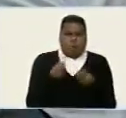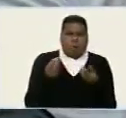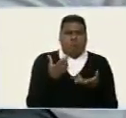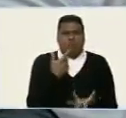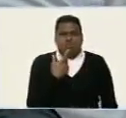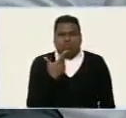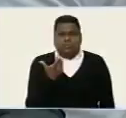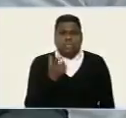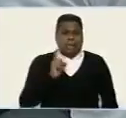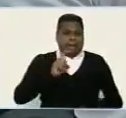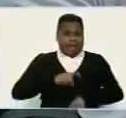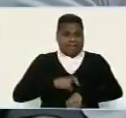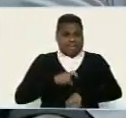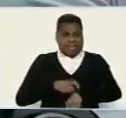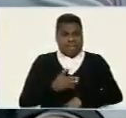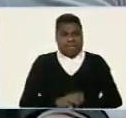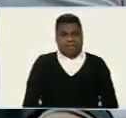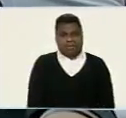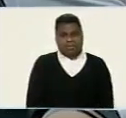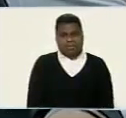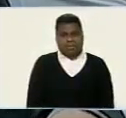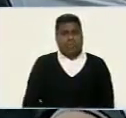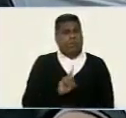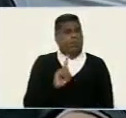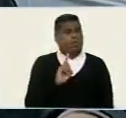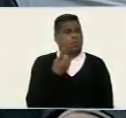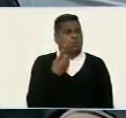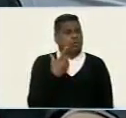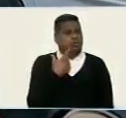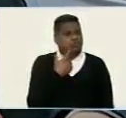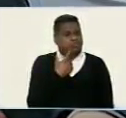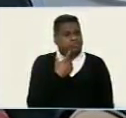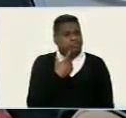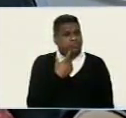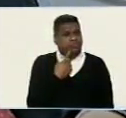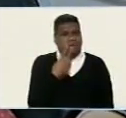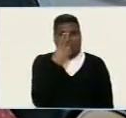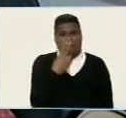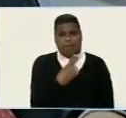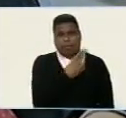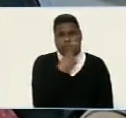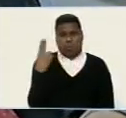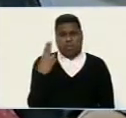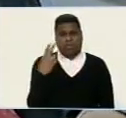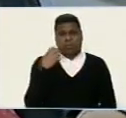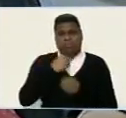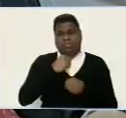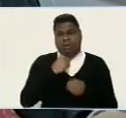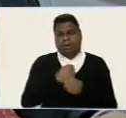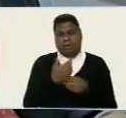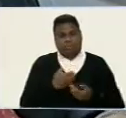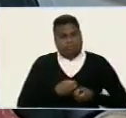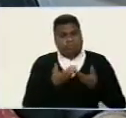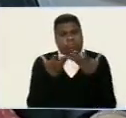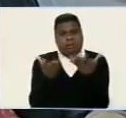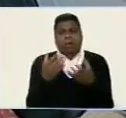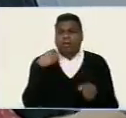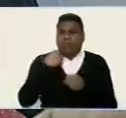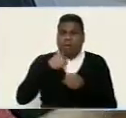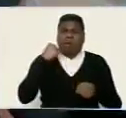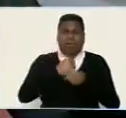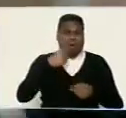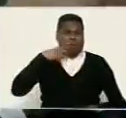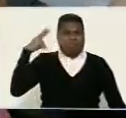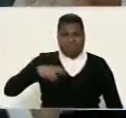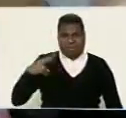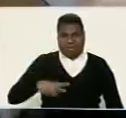Y en estos tiempos, yo lo único que les prometo y ofrezco es trabajo. Trabajo, trabajo de